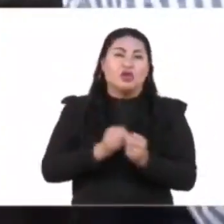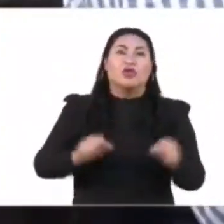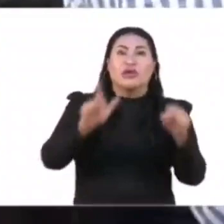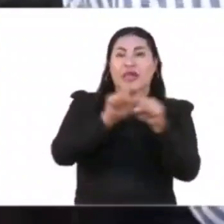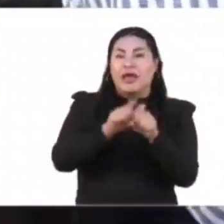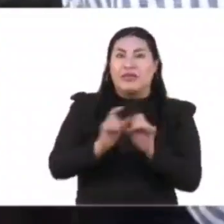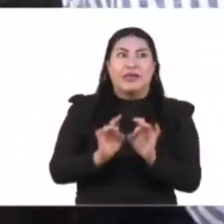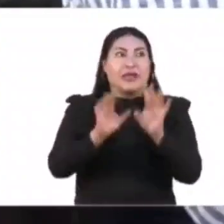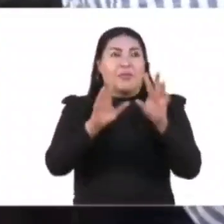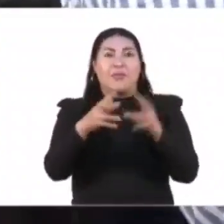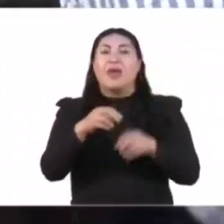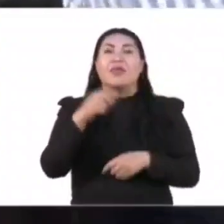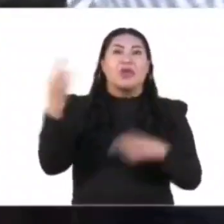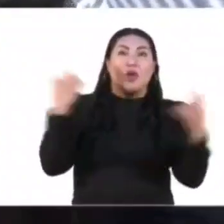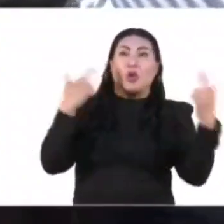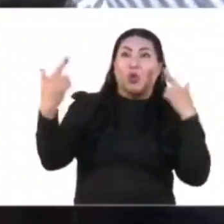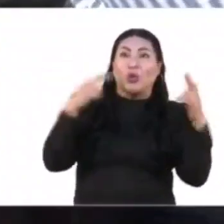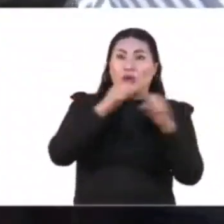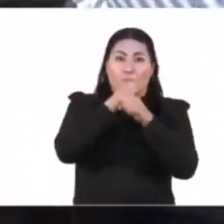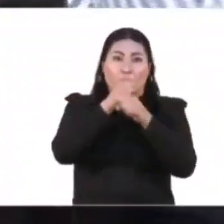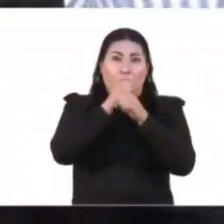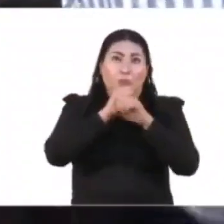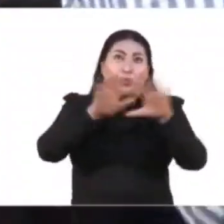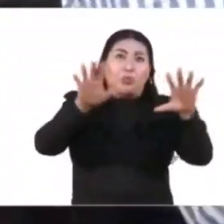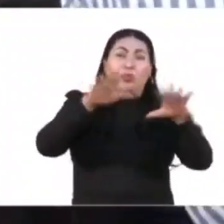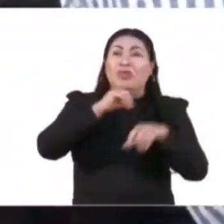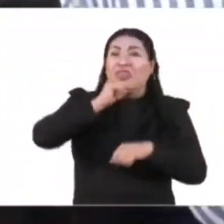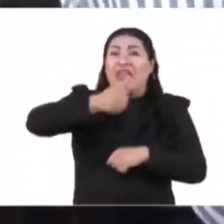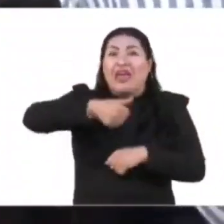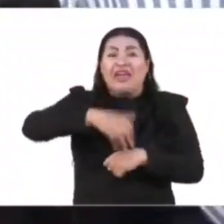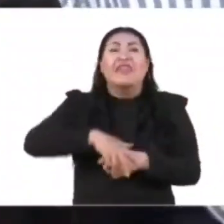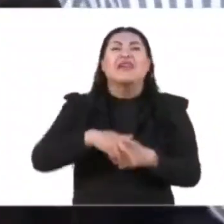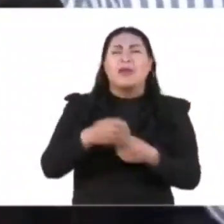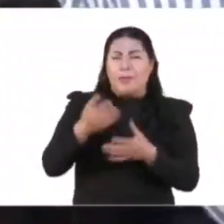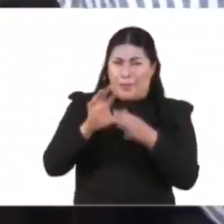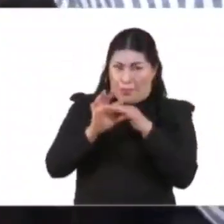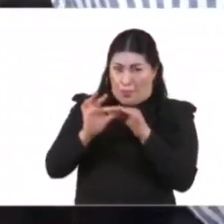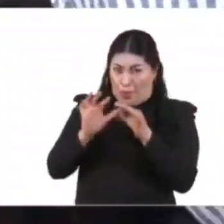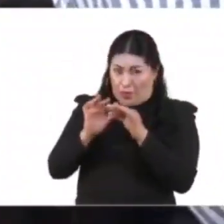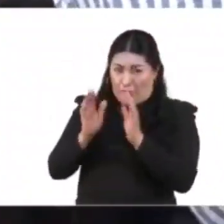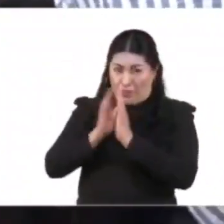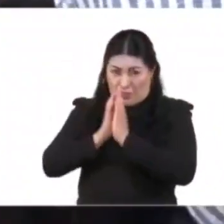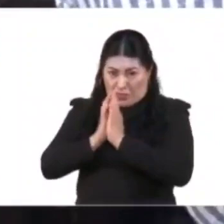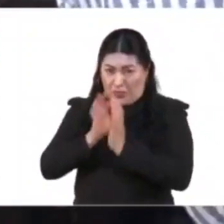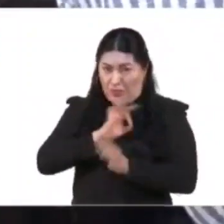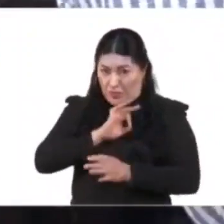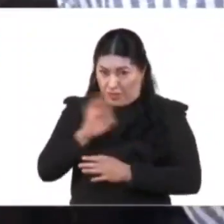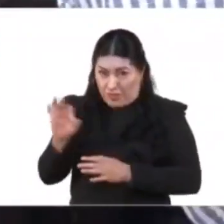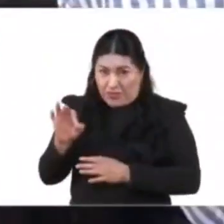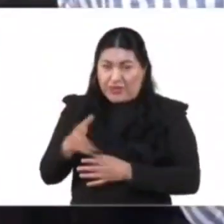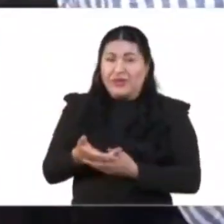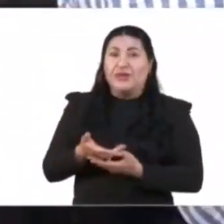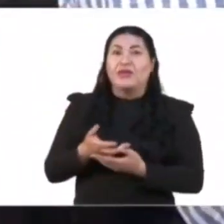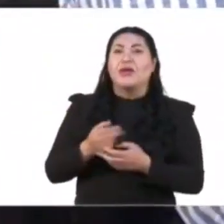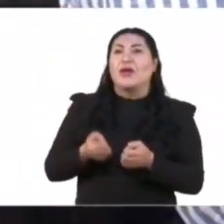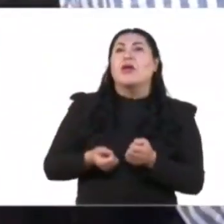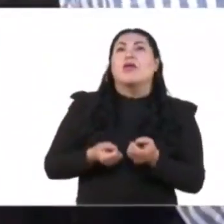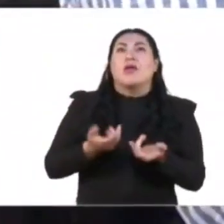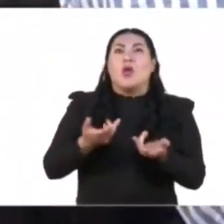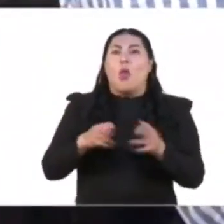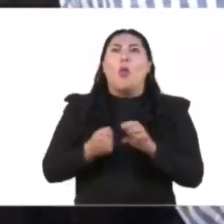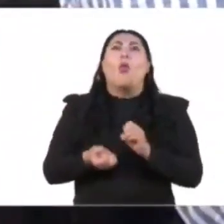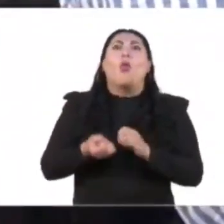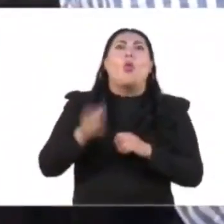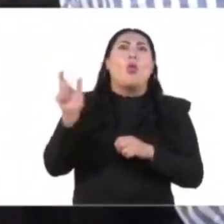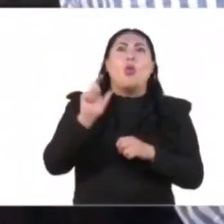si se activa el 5.5, que si se activa el no sé qué. Si nos pudiera explicar un poquito a qué magnitud se activa la